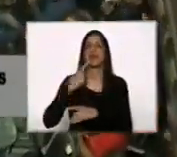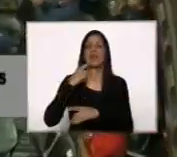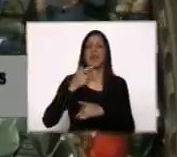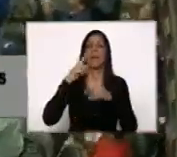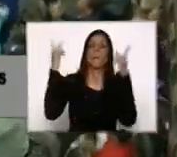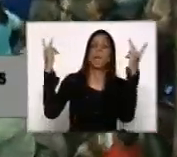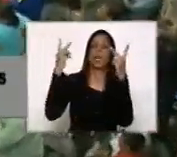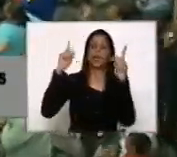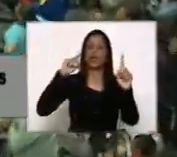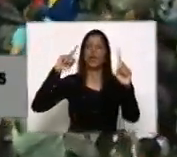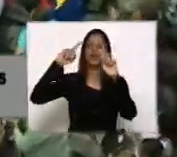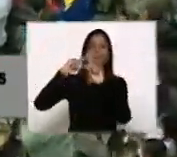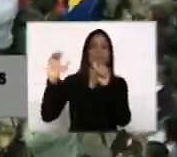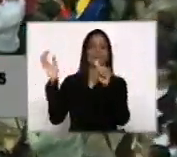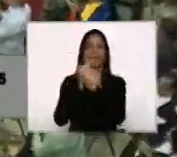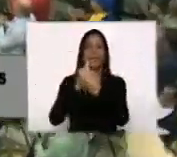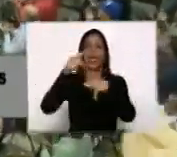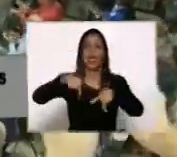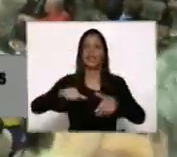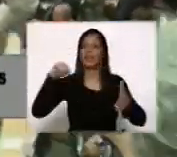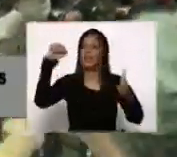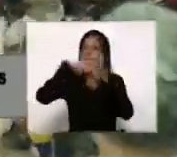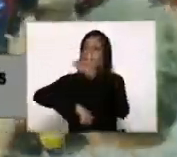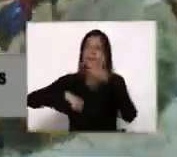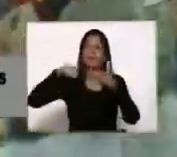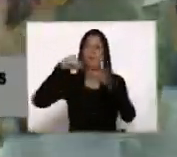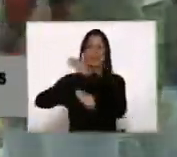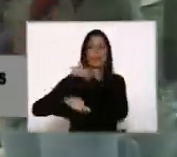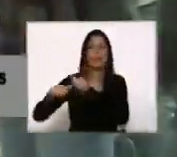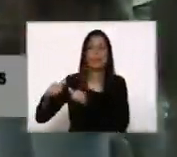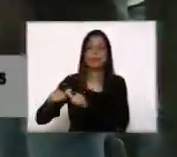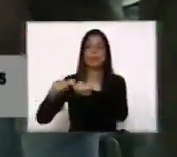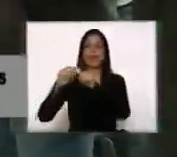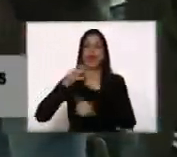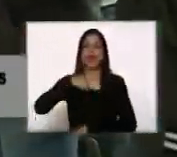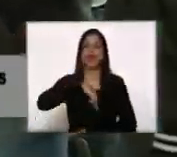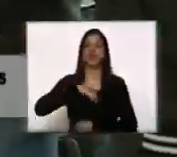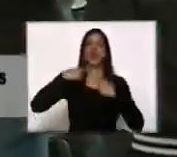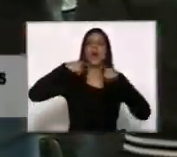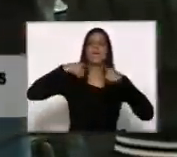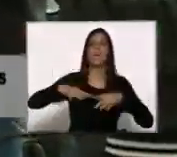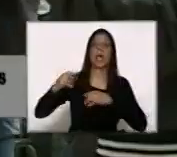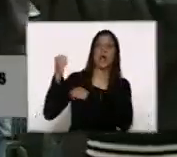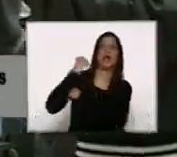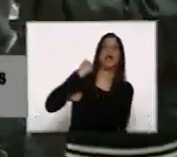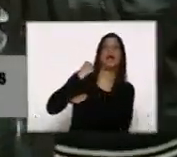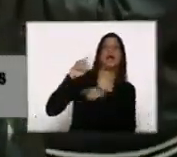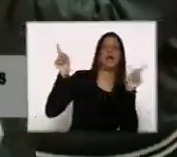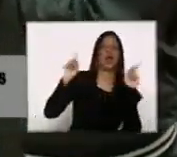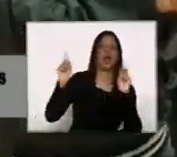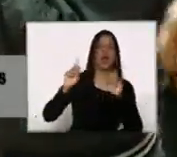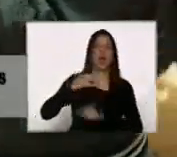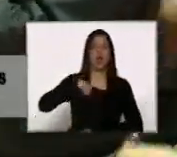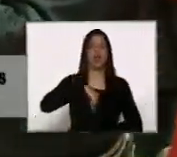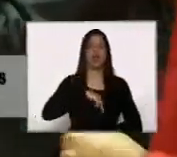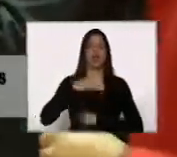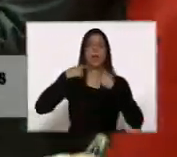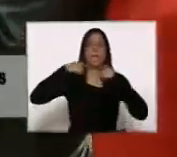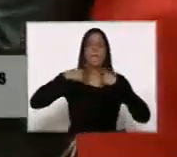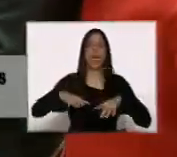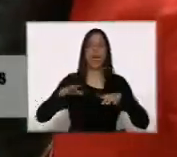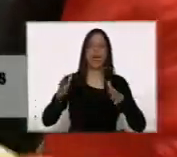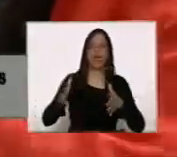victoria, compatriotas. Esta lucha, esta batalla, no la vamos a perder. Y no la vamos a perder